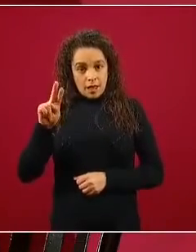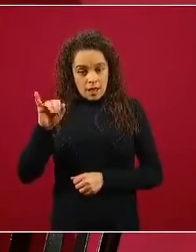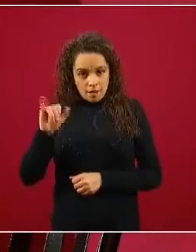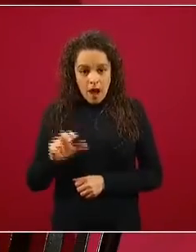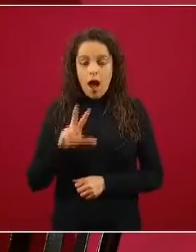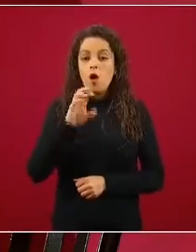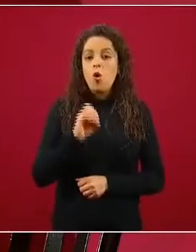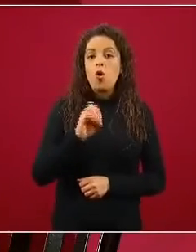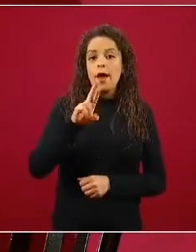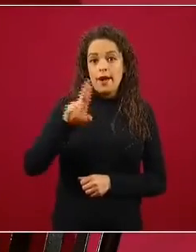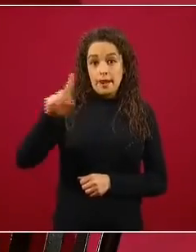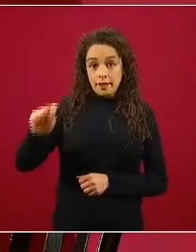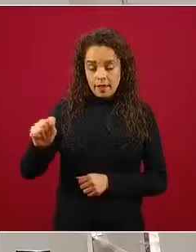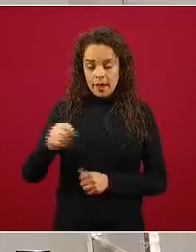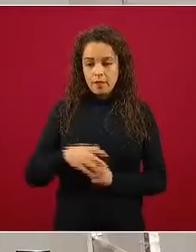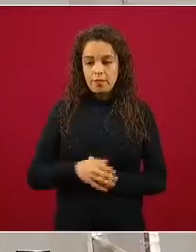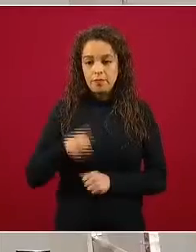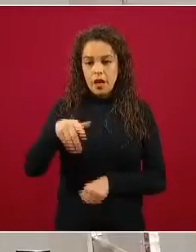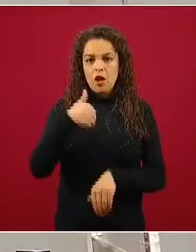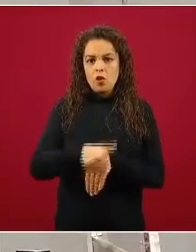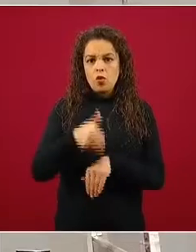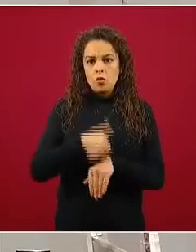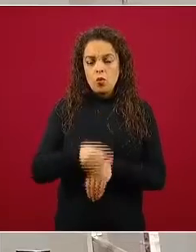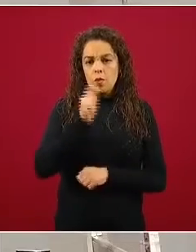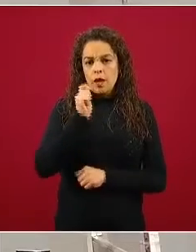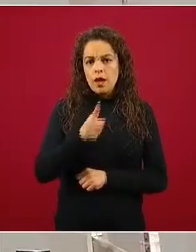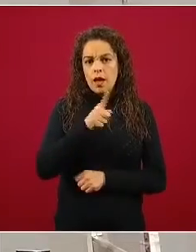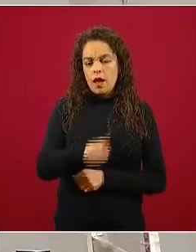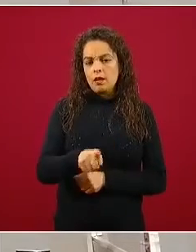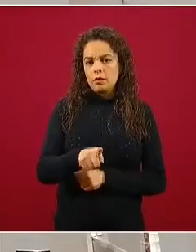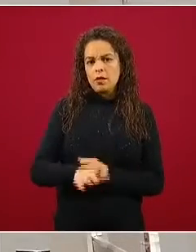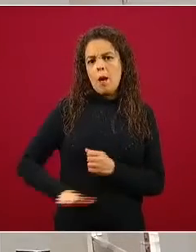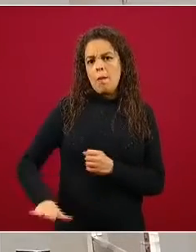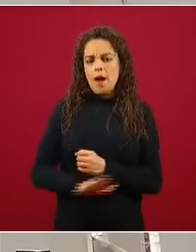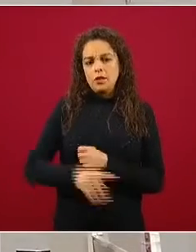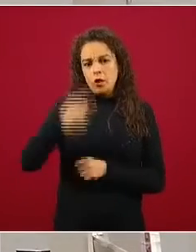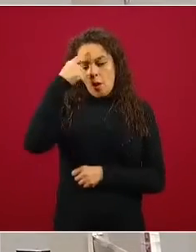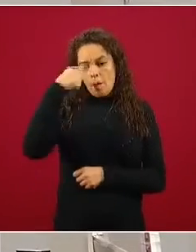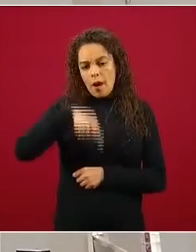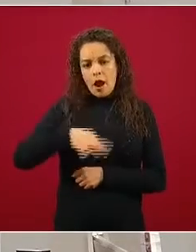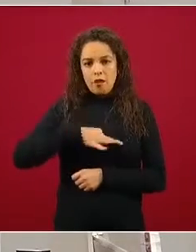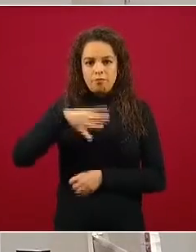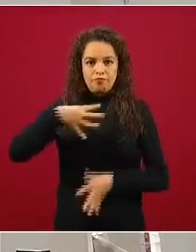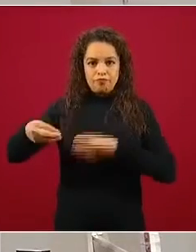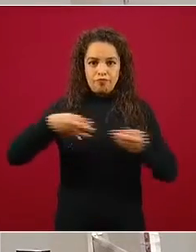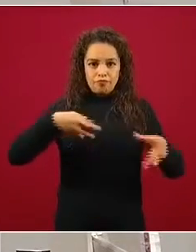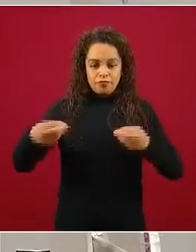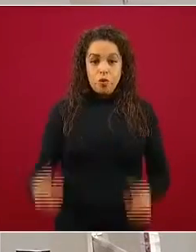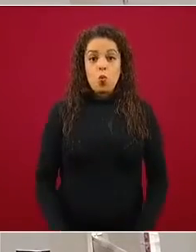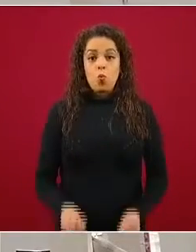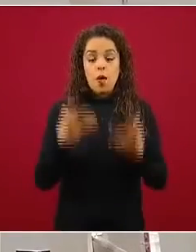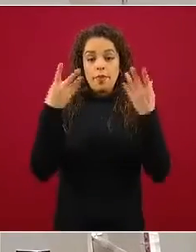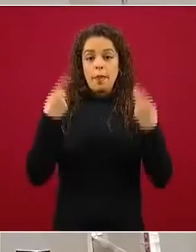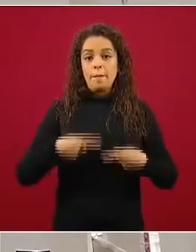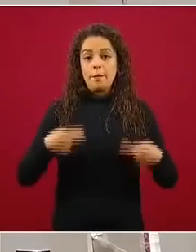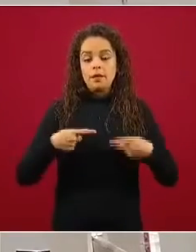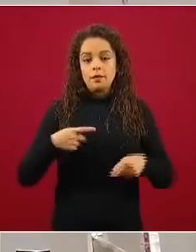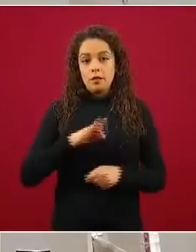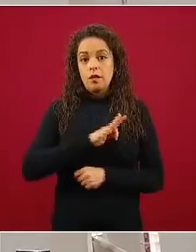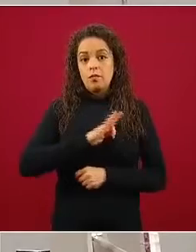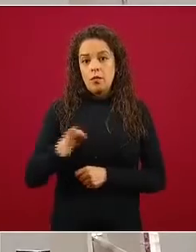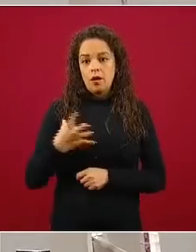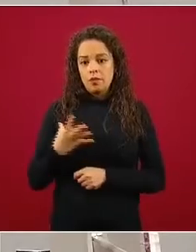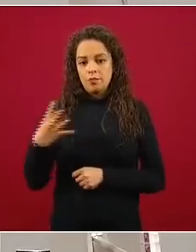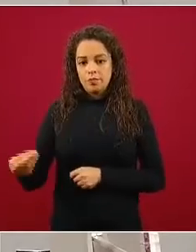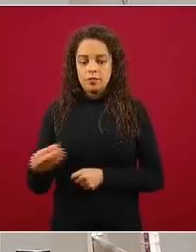se evalúa, es el número básico de reproducción o el número efectivo de reproducción, es qué cantidad de personas puede